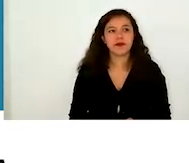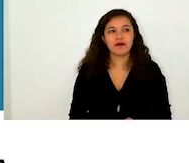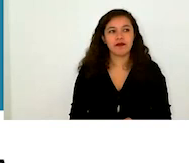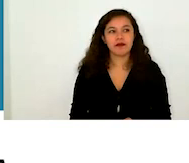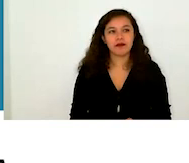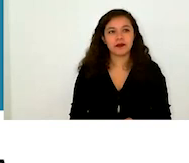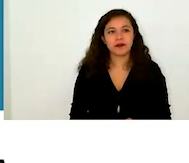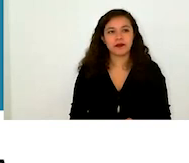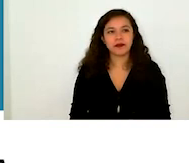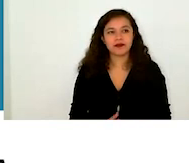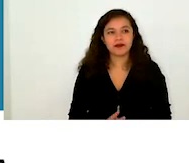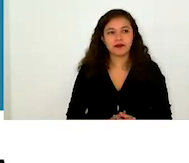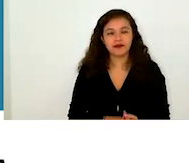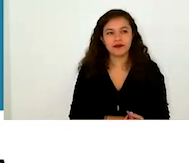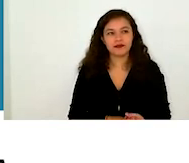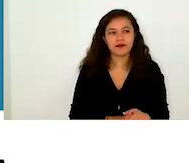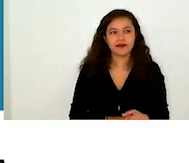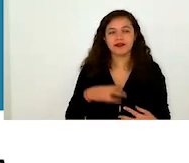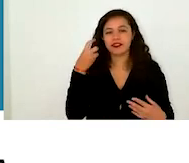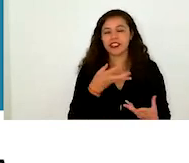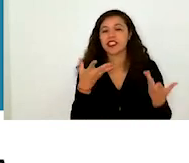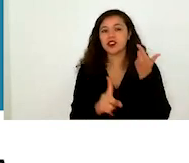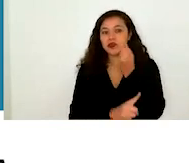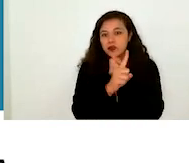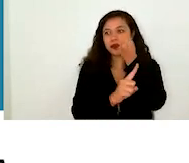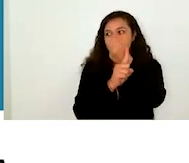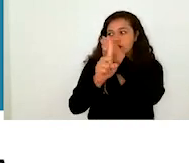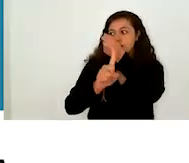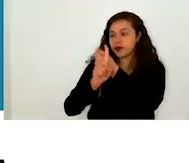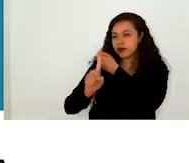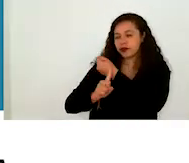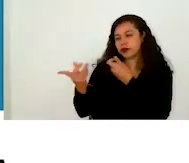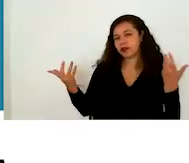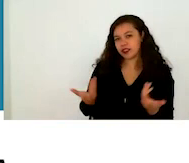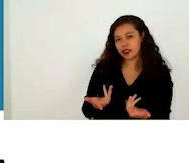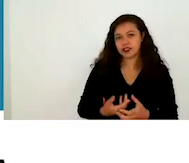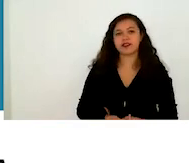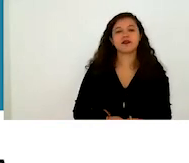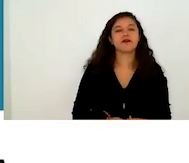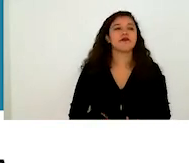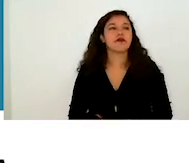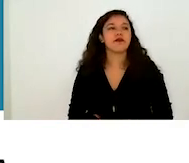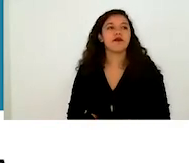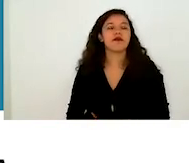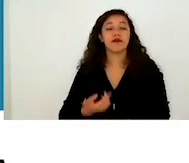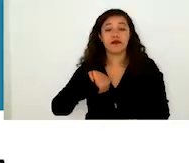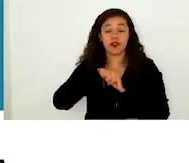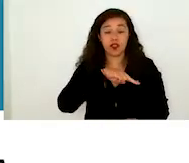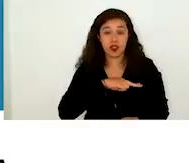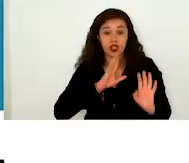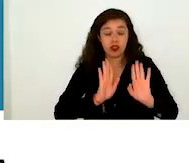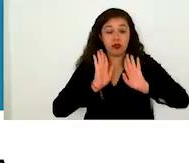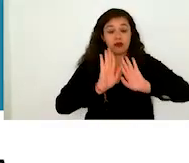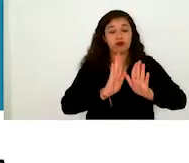entonces todo eso va generando conflicto conflicto conflicto si nosotros no detenemos no nos damos